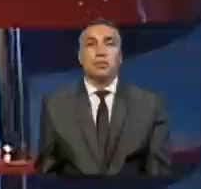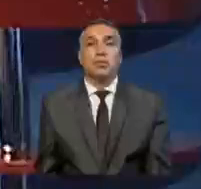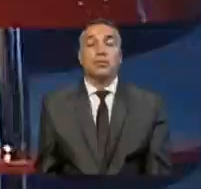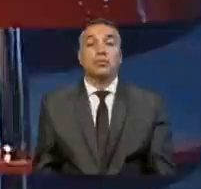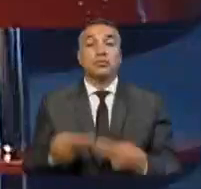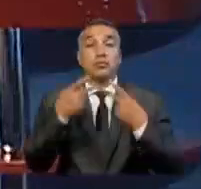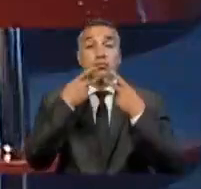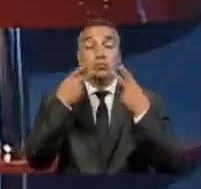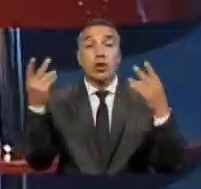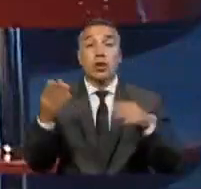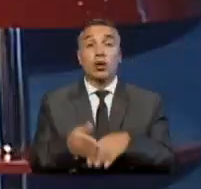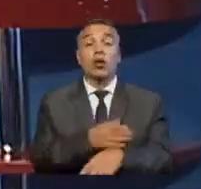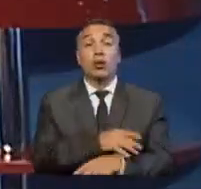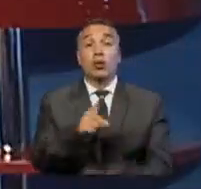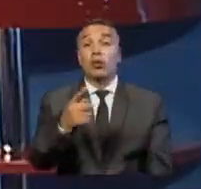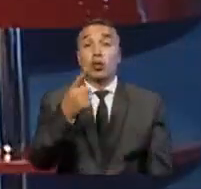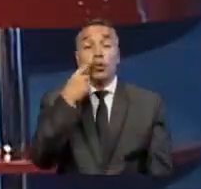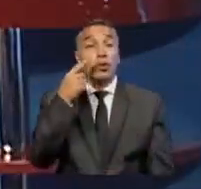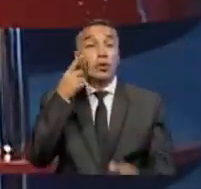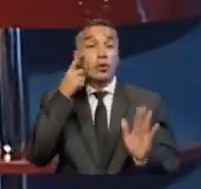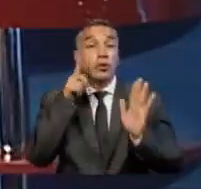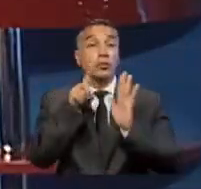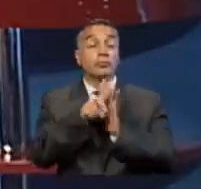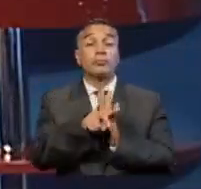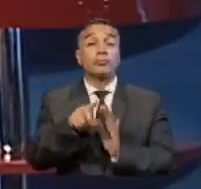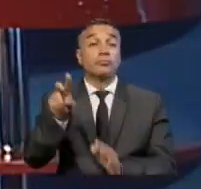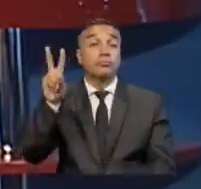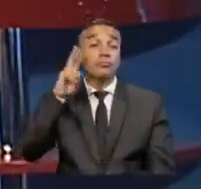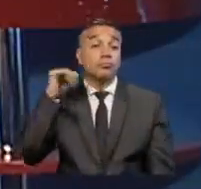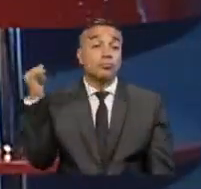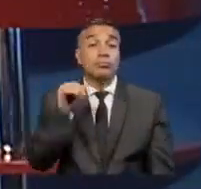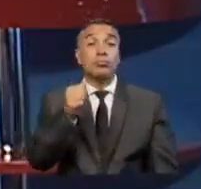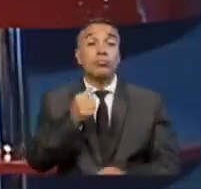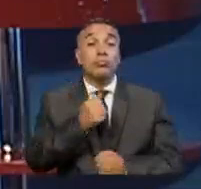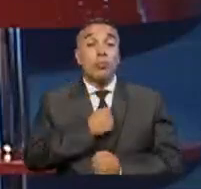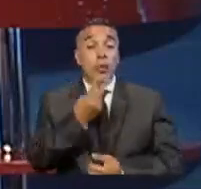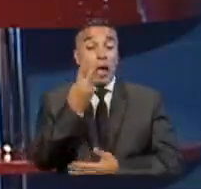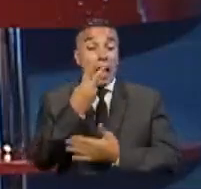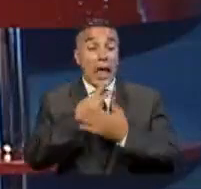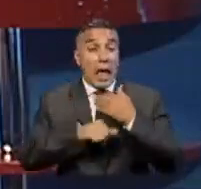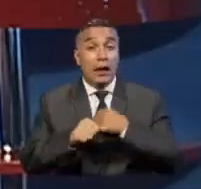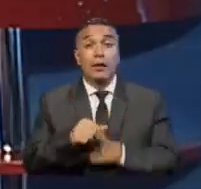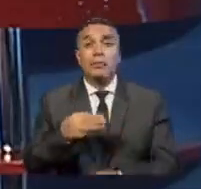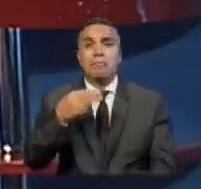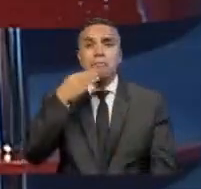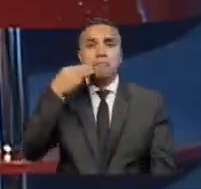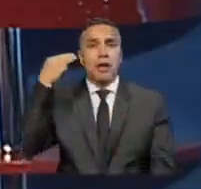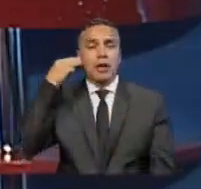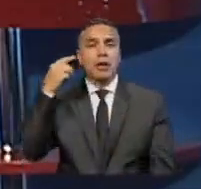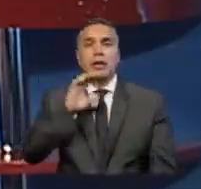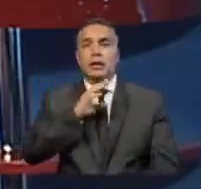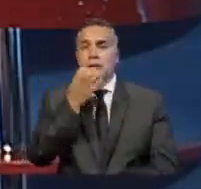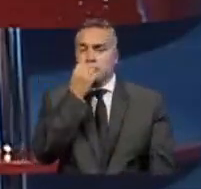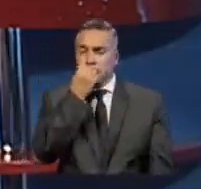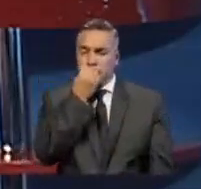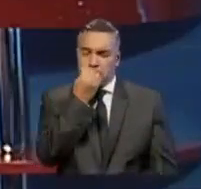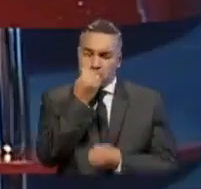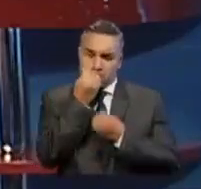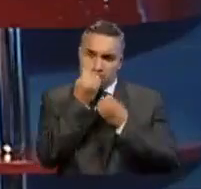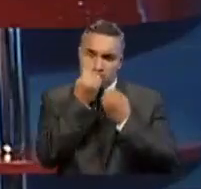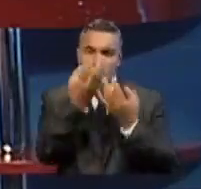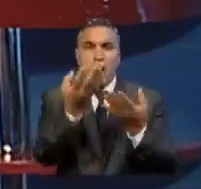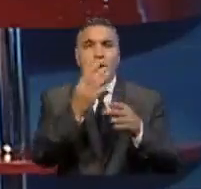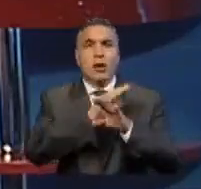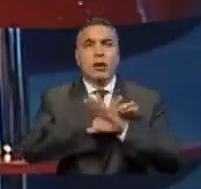Como lo anunciamos, un hombre es acusado de la violación de su propia hija. La madre de la menor rompió el silencio y